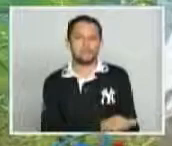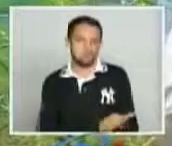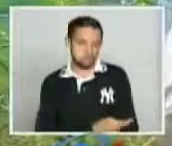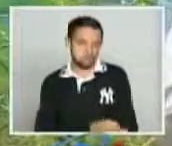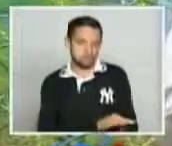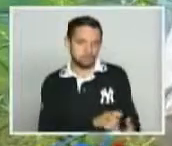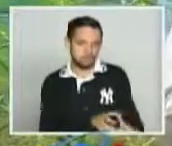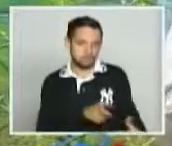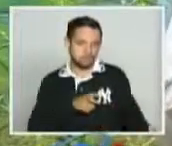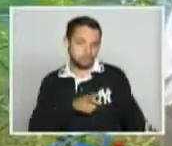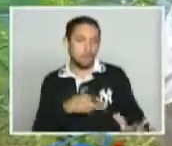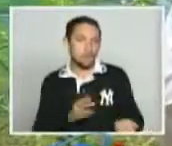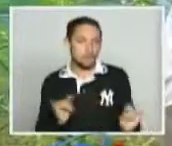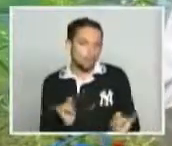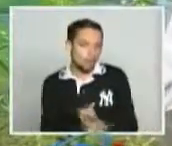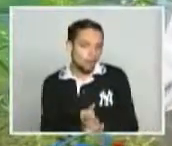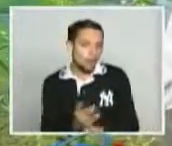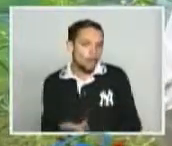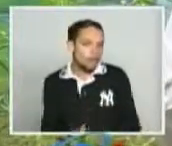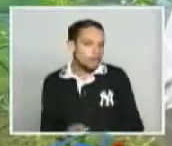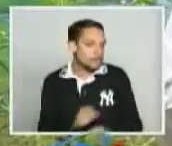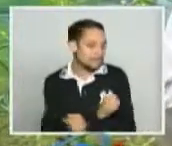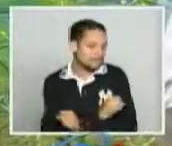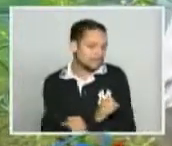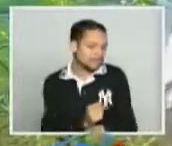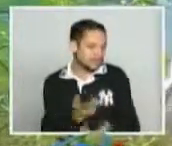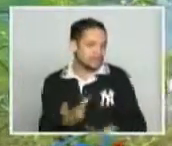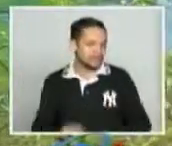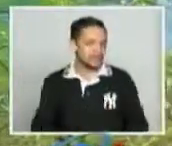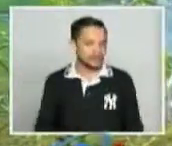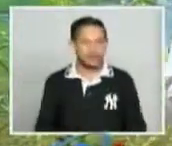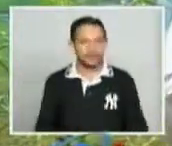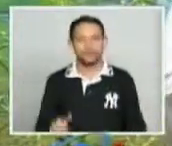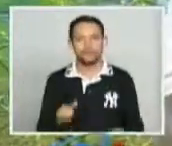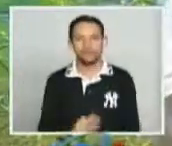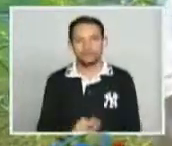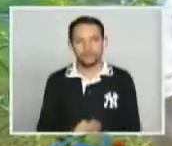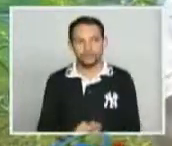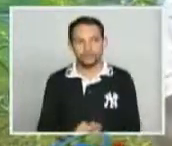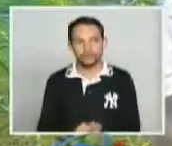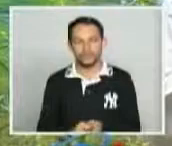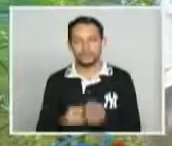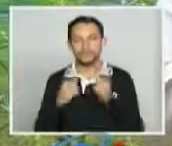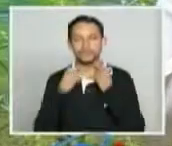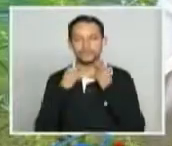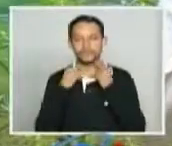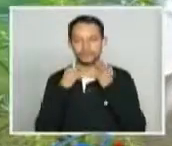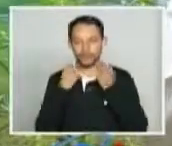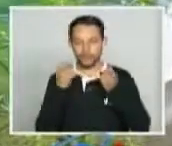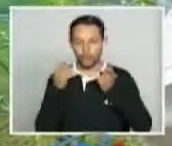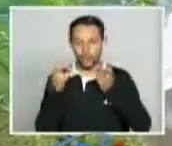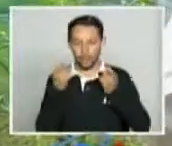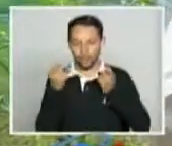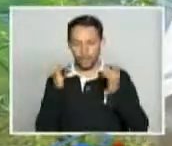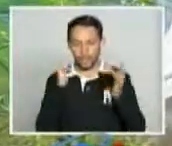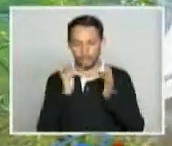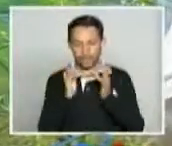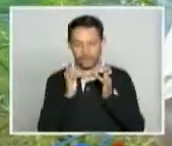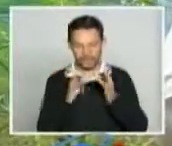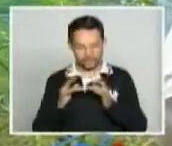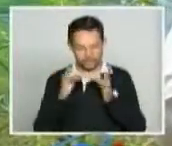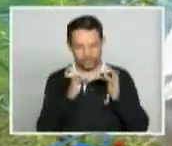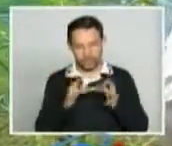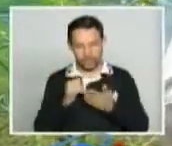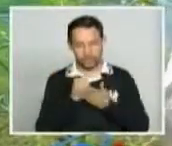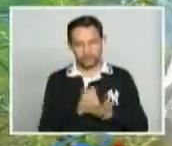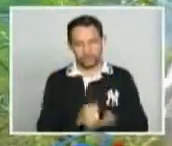a bajar de peso? Imposible. Entonces hay que hacer es esto, cuadrar acá, para que el resto funcione